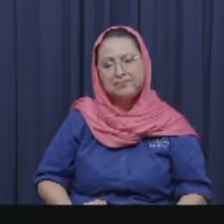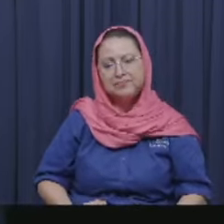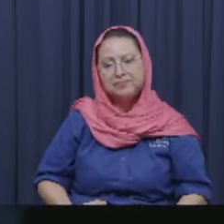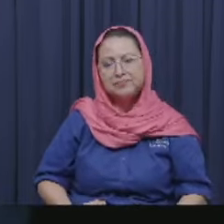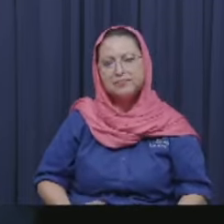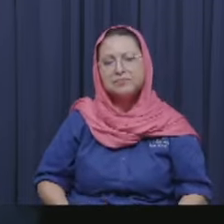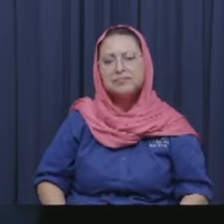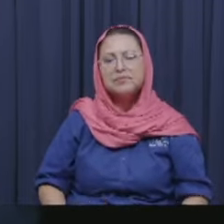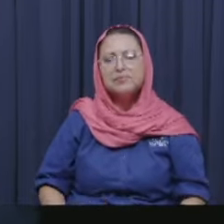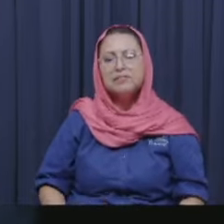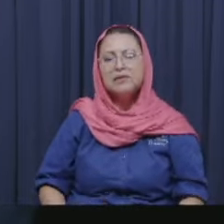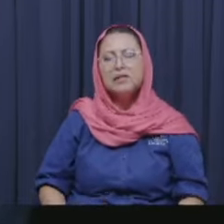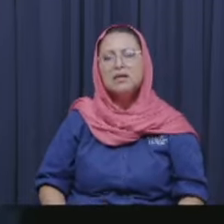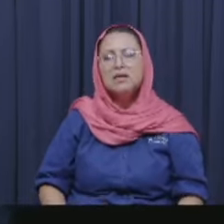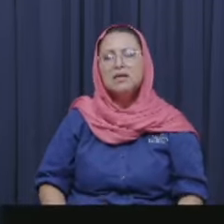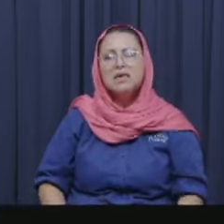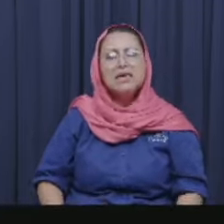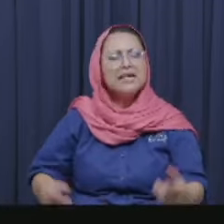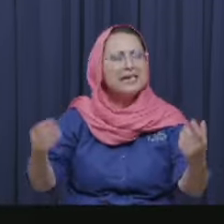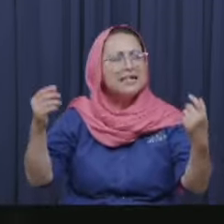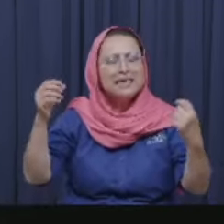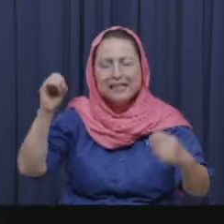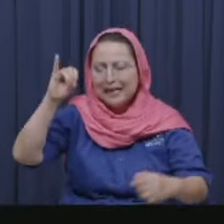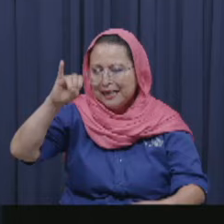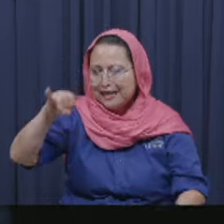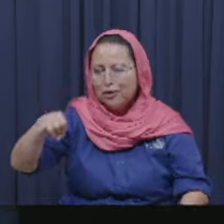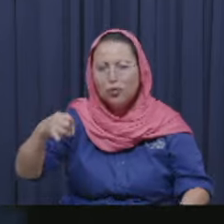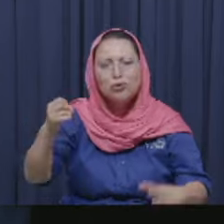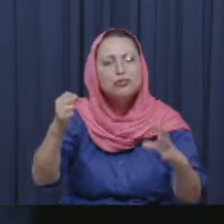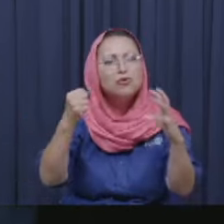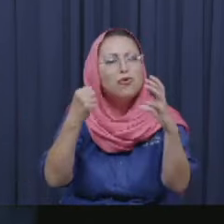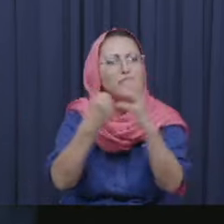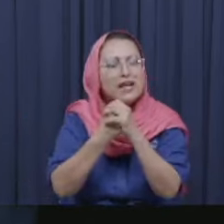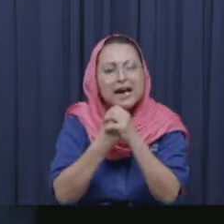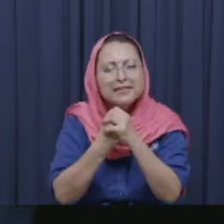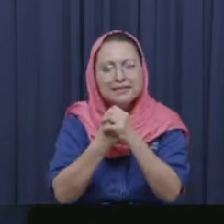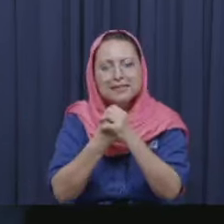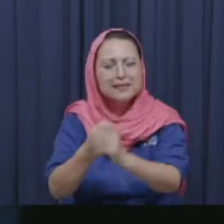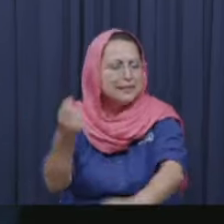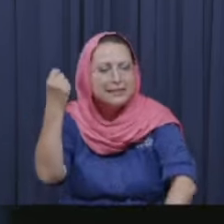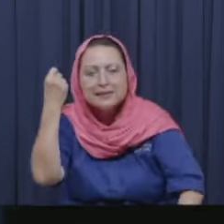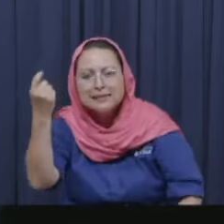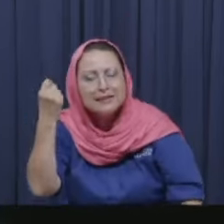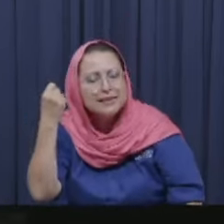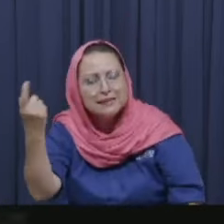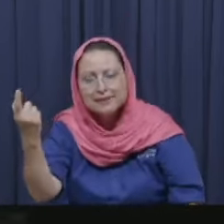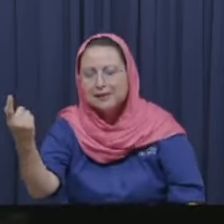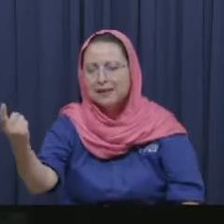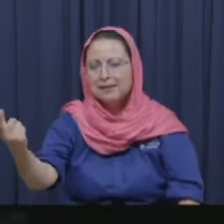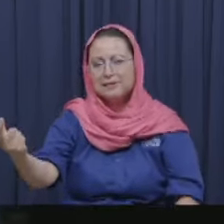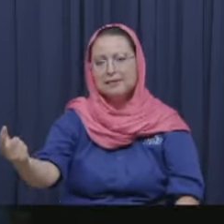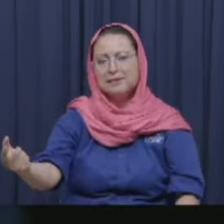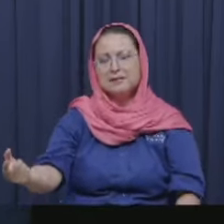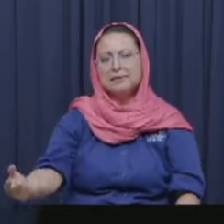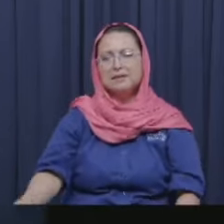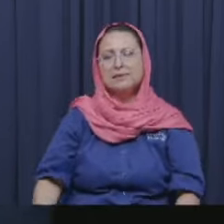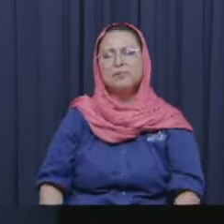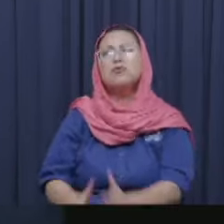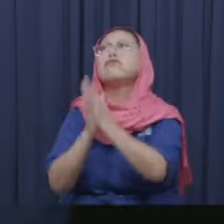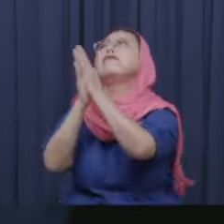Despierta a los jonases que van en el sótano del barco huyendo de la orden tuya.